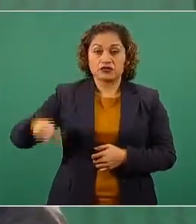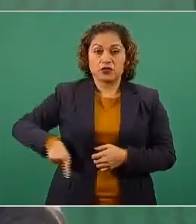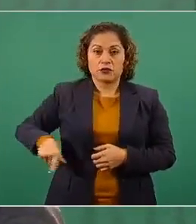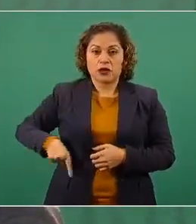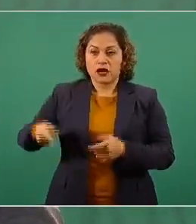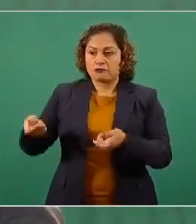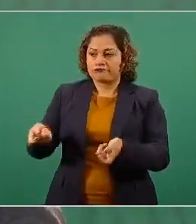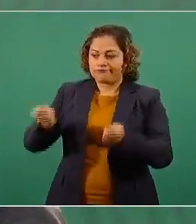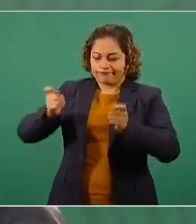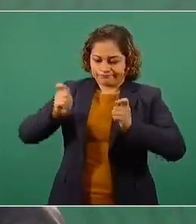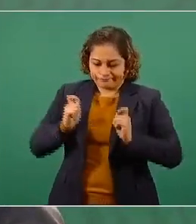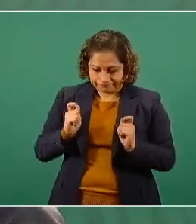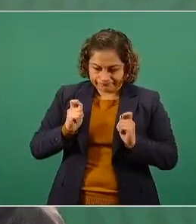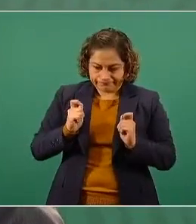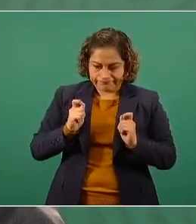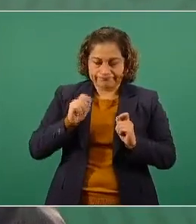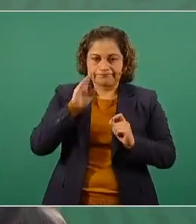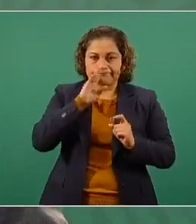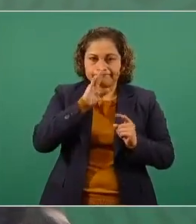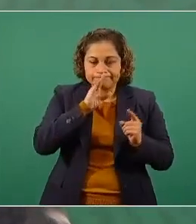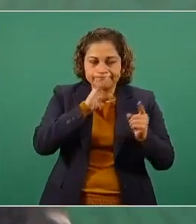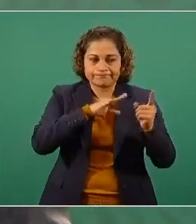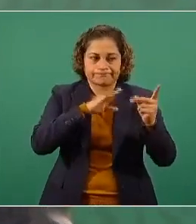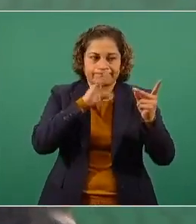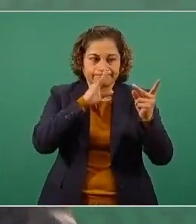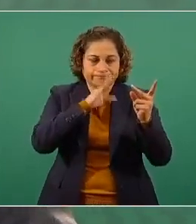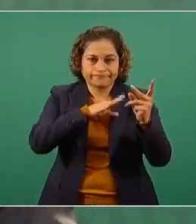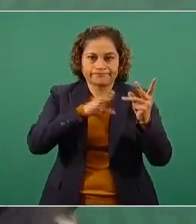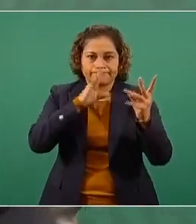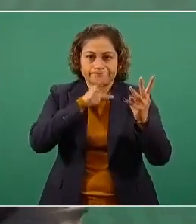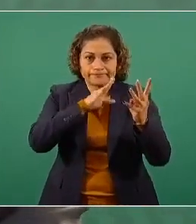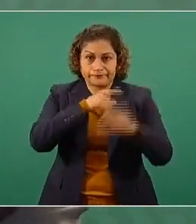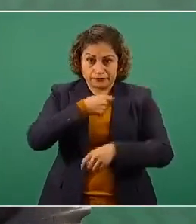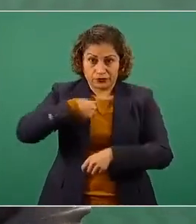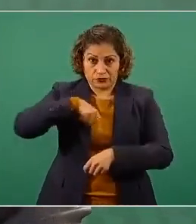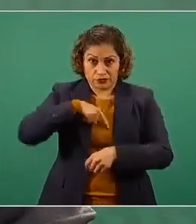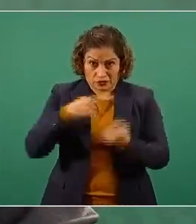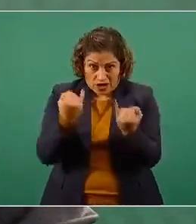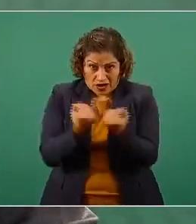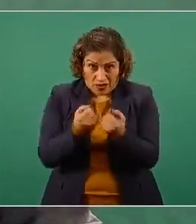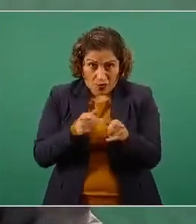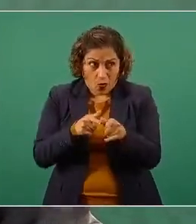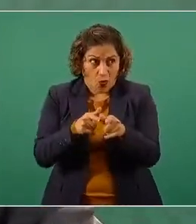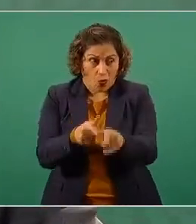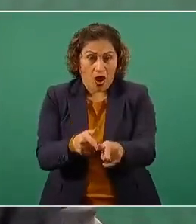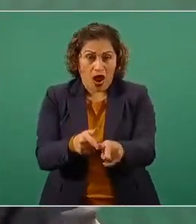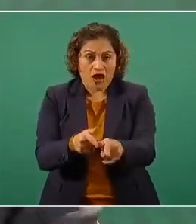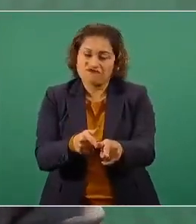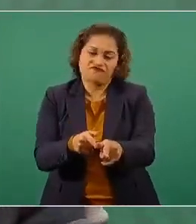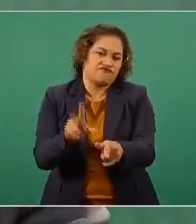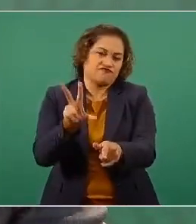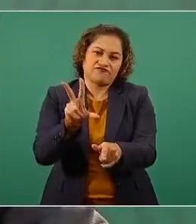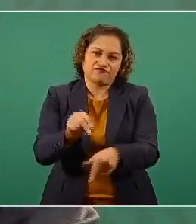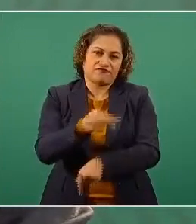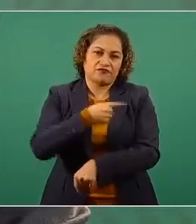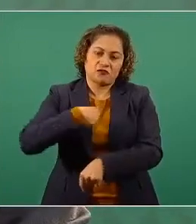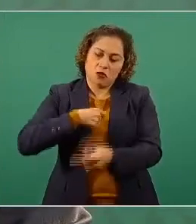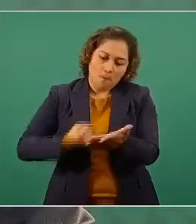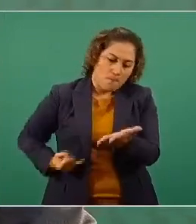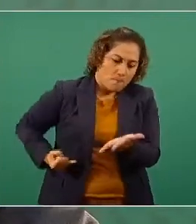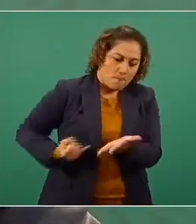permitir retrocesos. Y todo esto por los negocios,